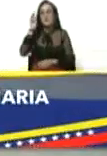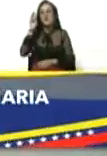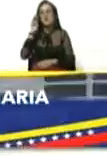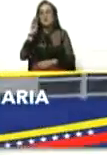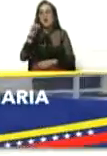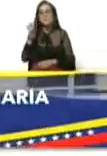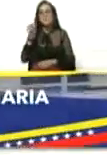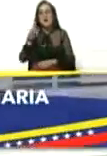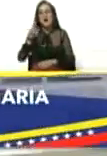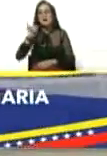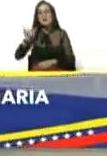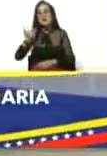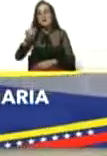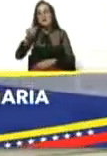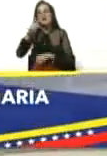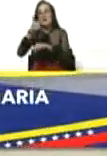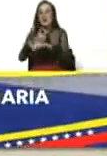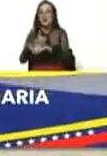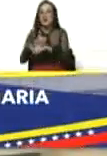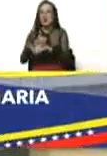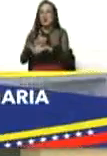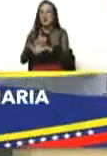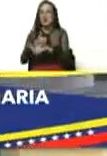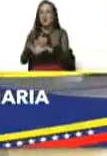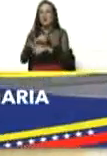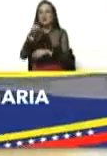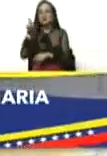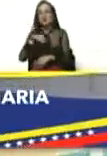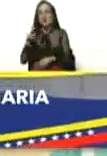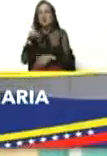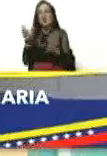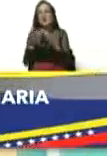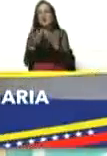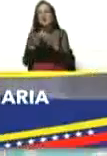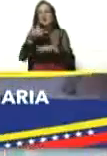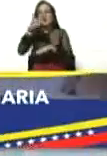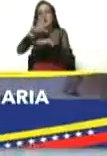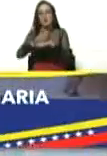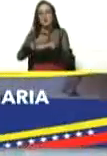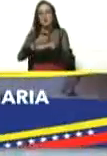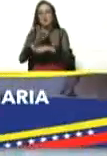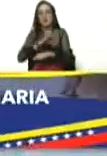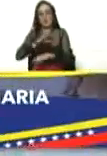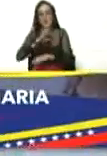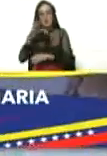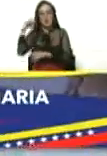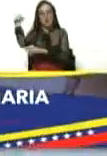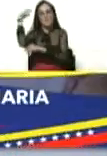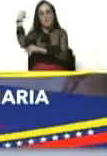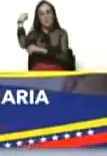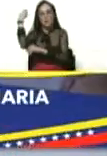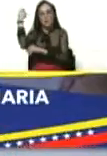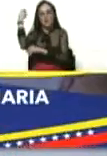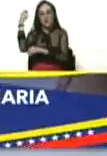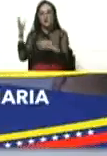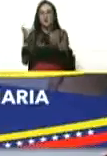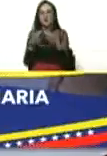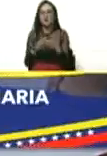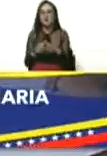Orasma, directora de la zona educativa, Autoridad Única de Educación del Estado de Apure. Está